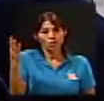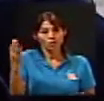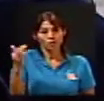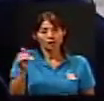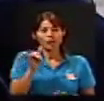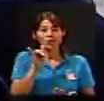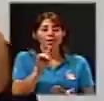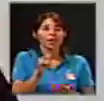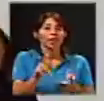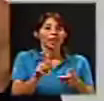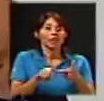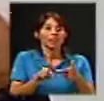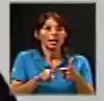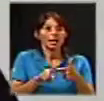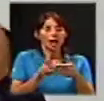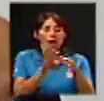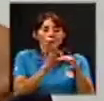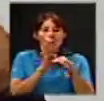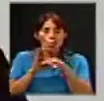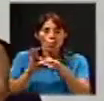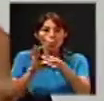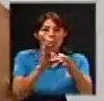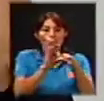en ese marco, de la Unión Europea